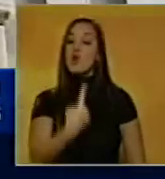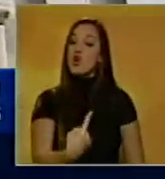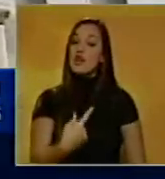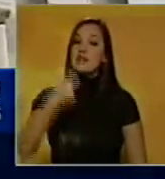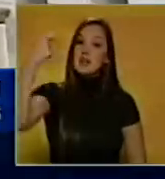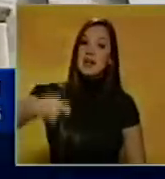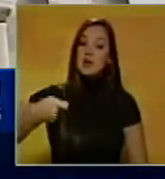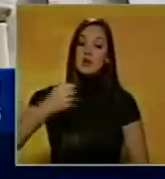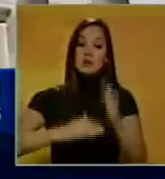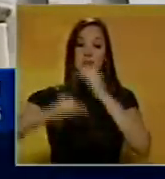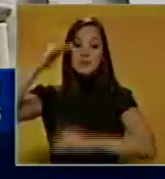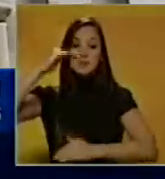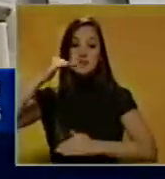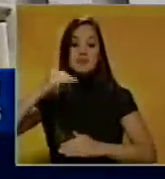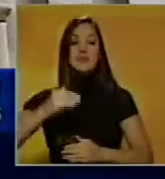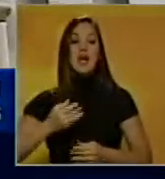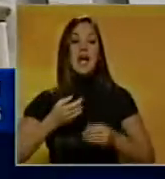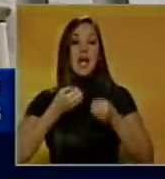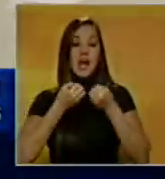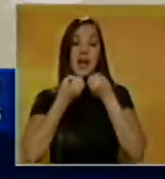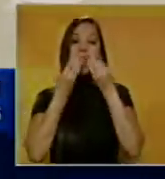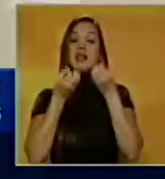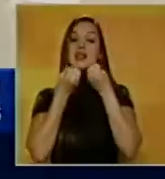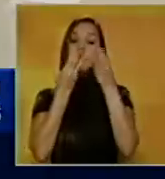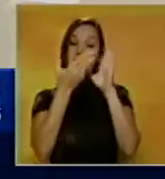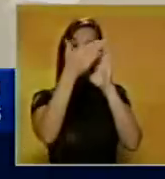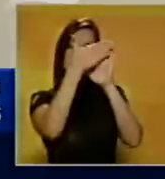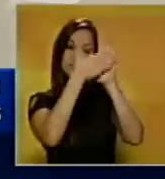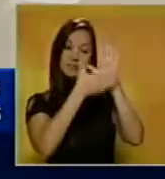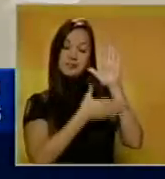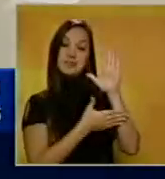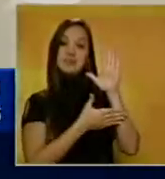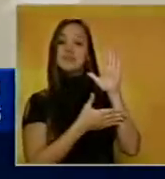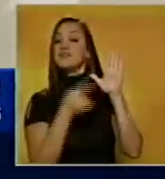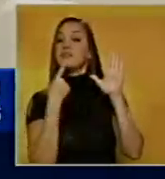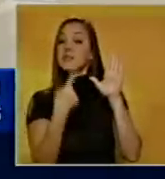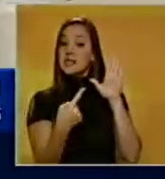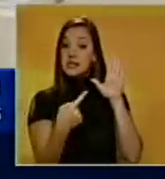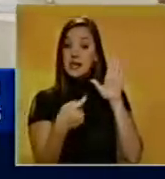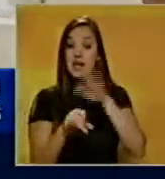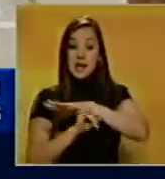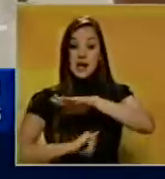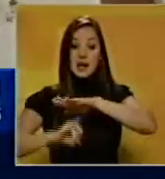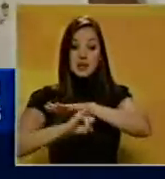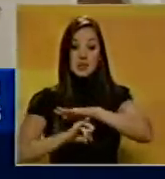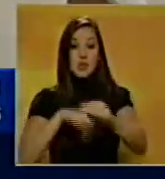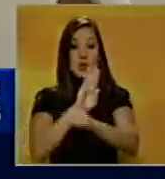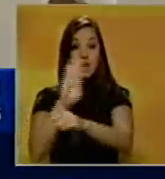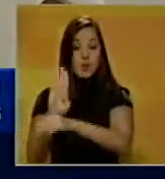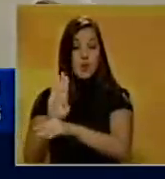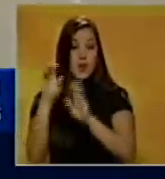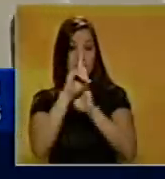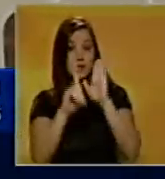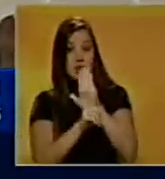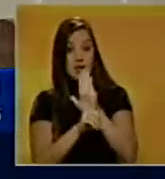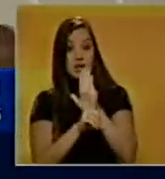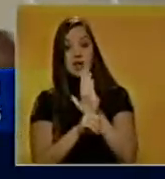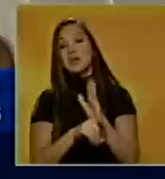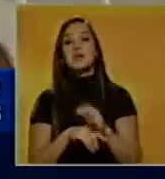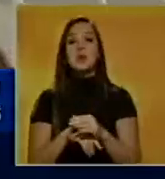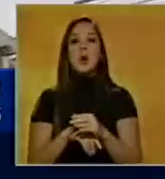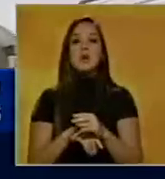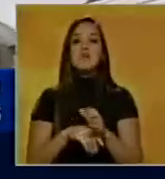Interamericana. En la declaración pública se asegura que las instituciones que sustentan el Estado de Derecho se les ha mermado su